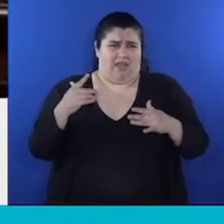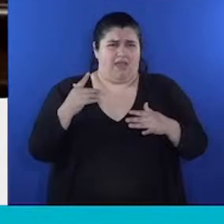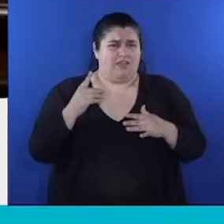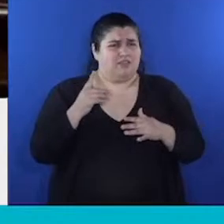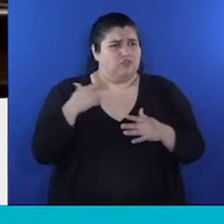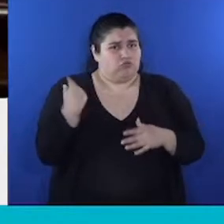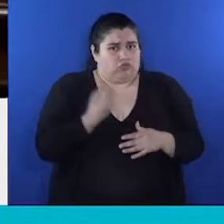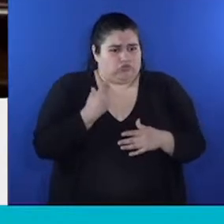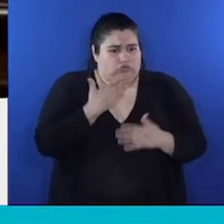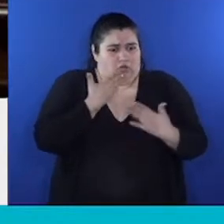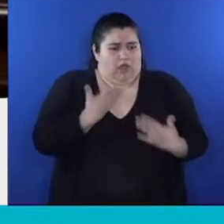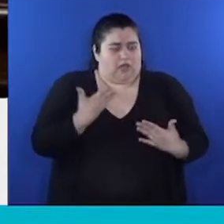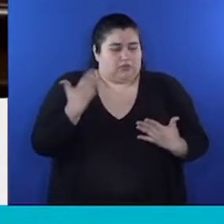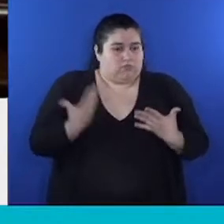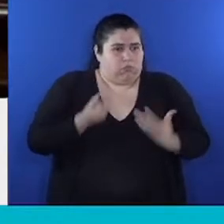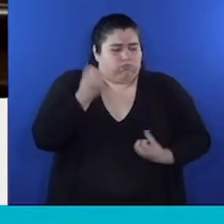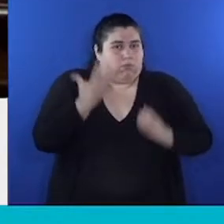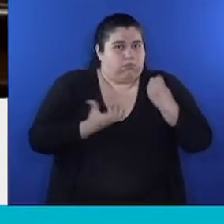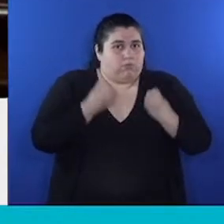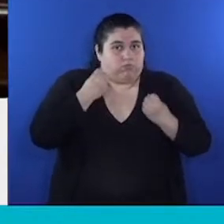logrado consolidar desde el 83 a la fecha.